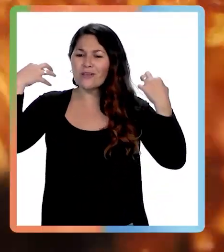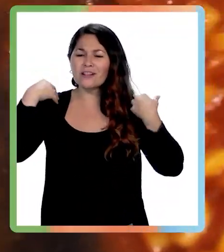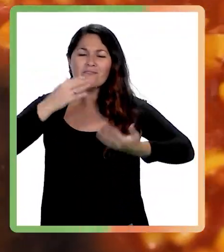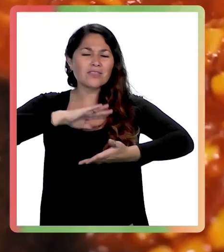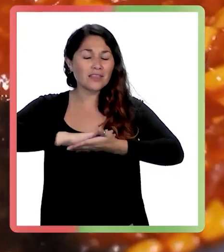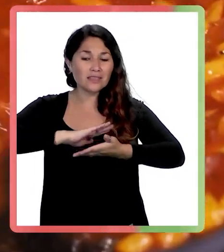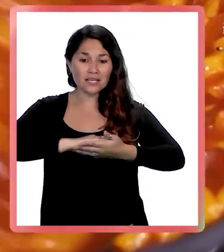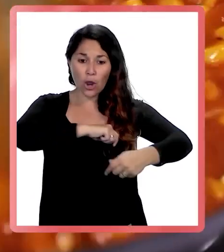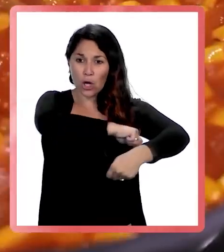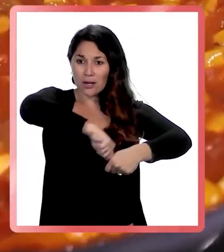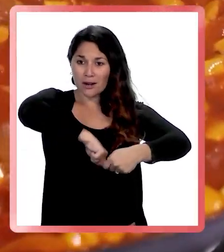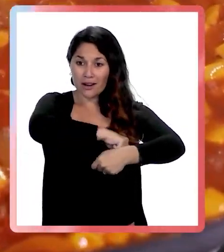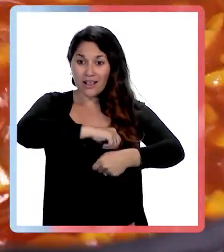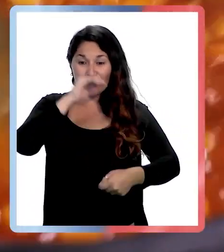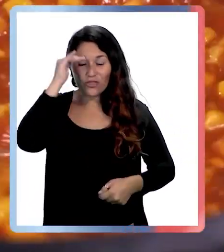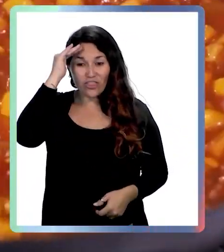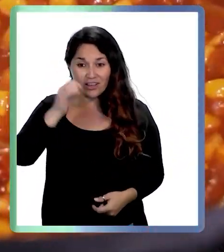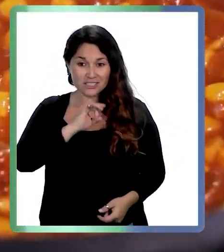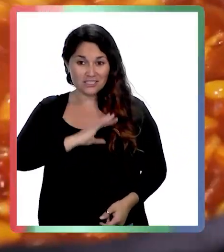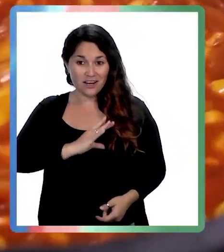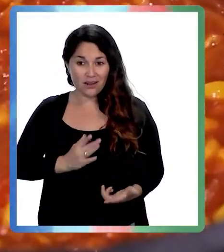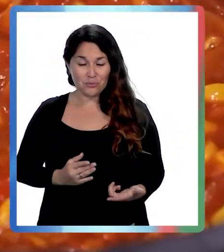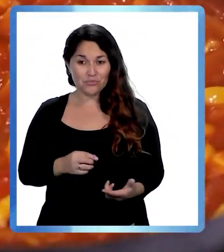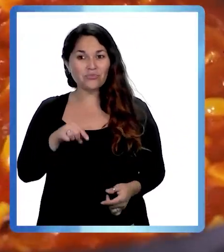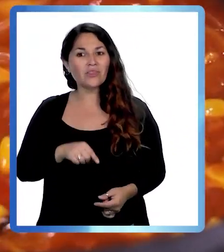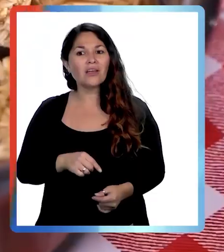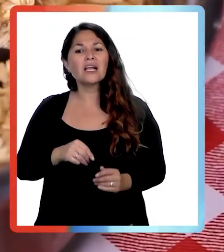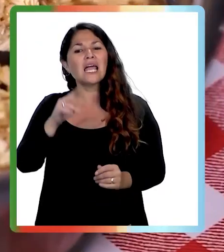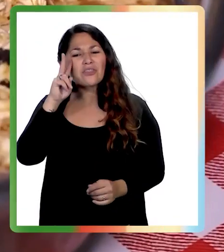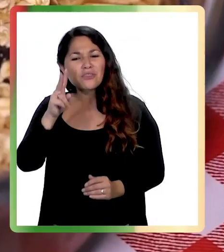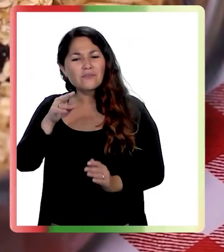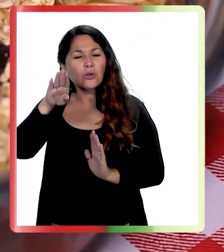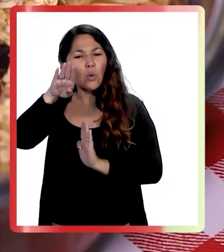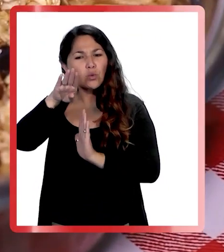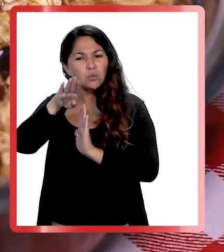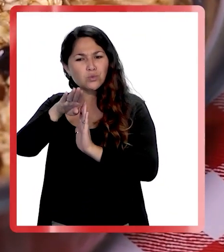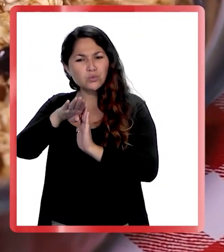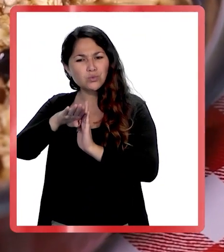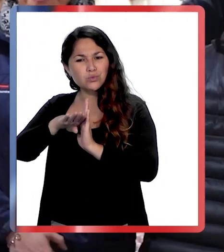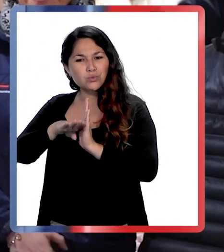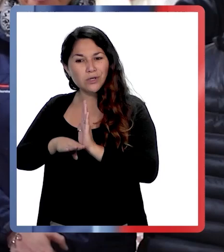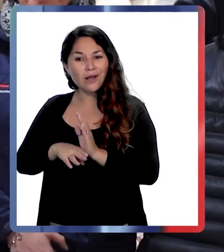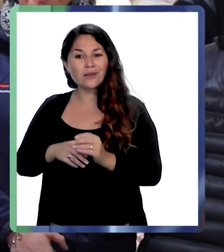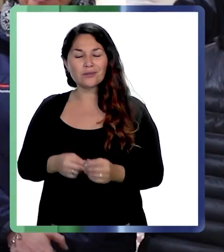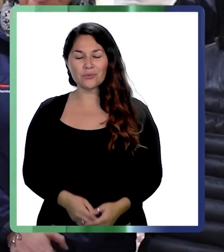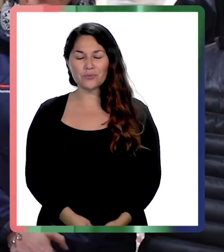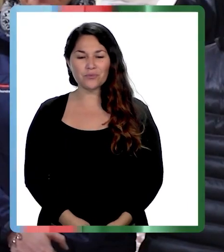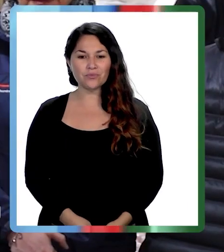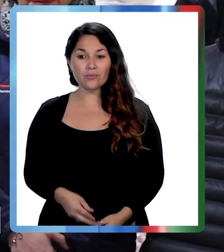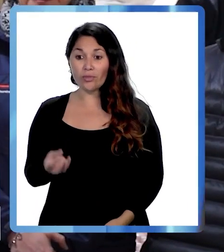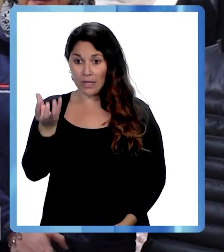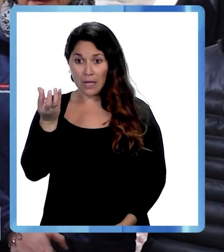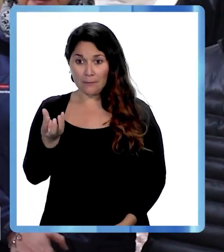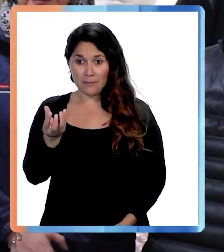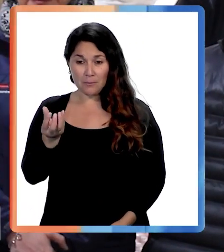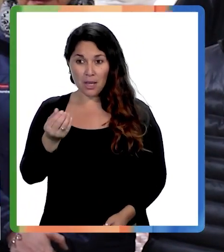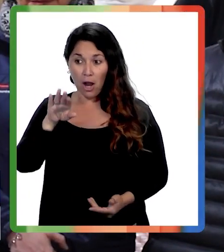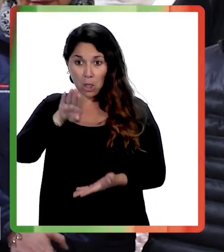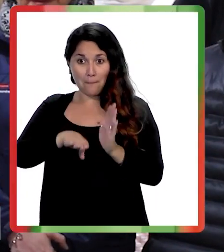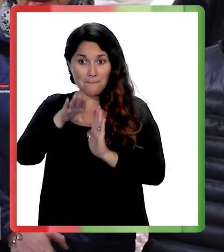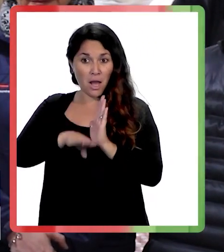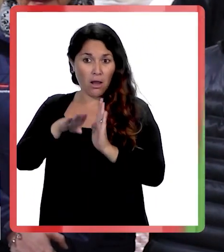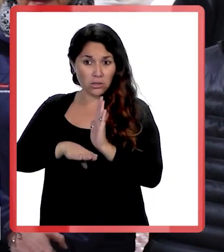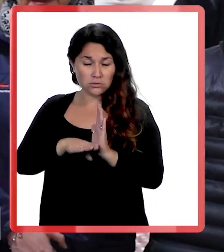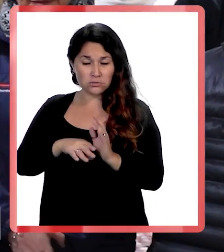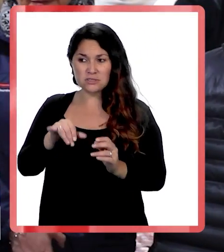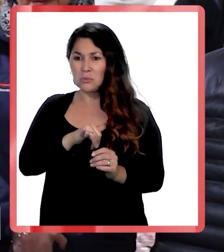Chilena en La Vega Central, destacando la tendencia a la baja en los precios de alimentos. Y la papa bajó después de haber